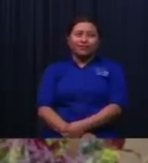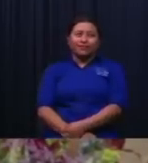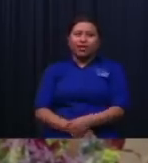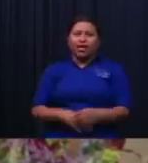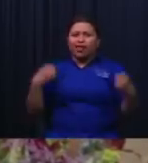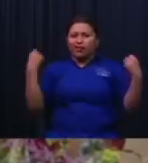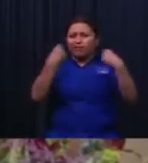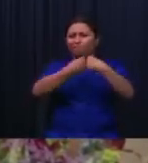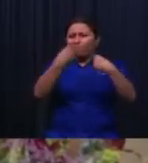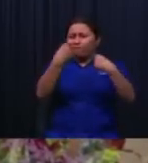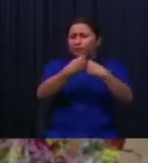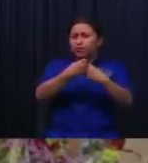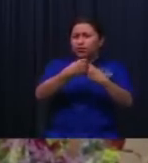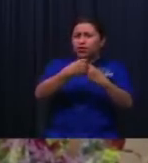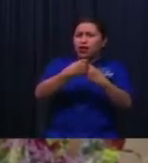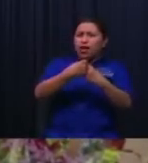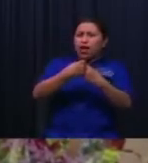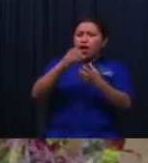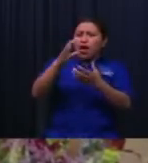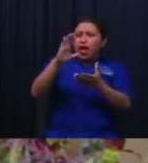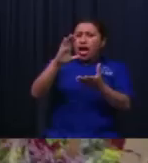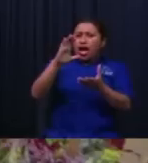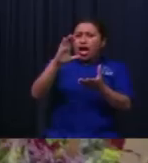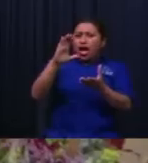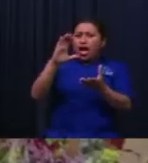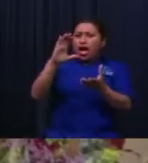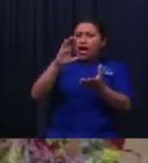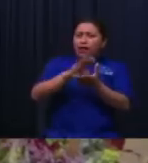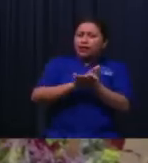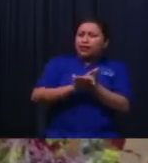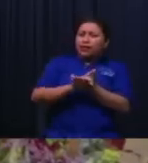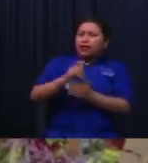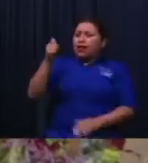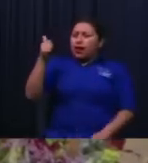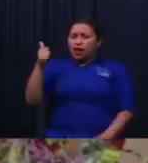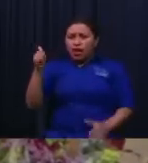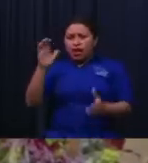Hostilidad de la esposa hacia el esposo. Este sí me gustaría leerlo, miren, hermano.